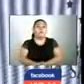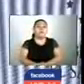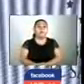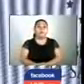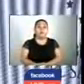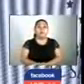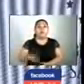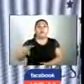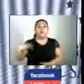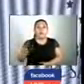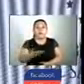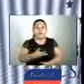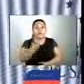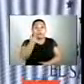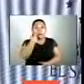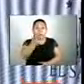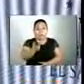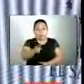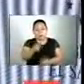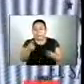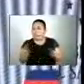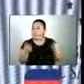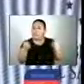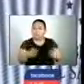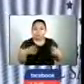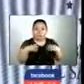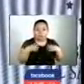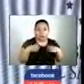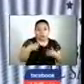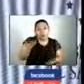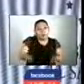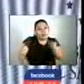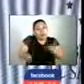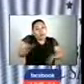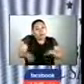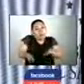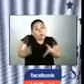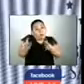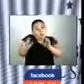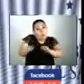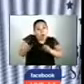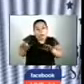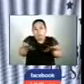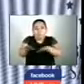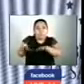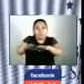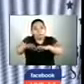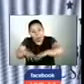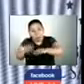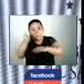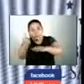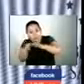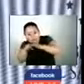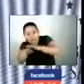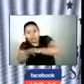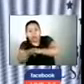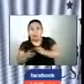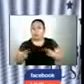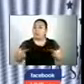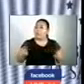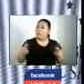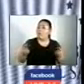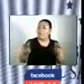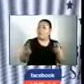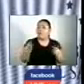Estamos marcando la diferencia entre la vida y la muerte para las posibles víctimas de posibles desastres. Nuestros niveles de efectividad y